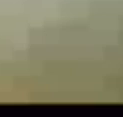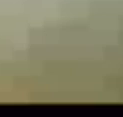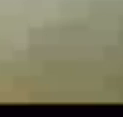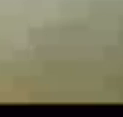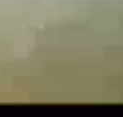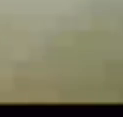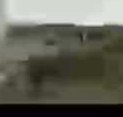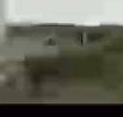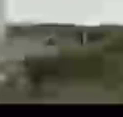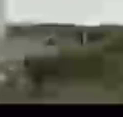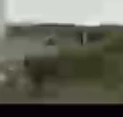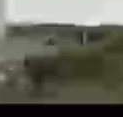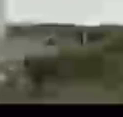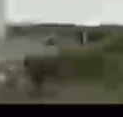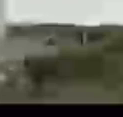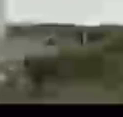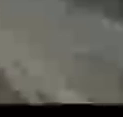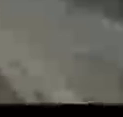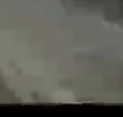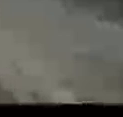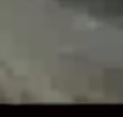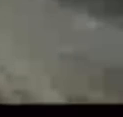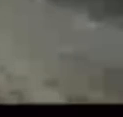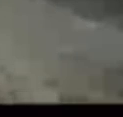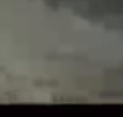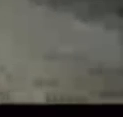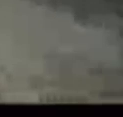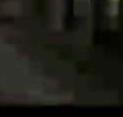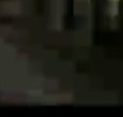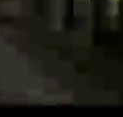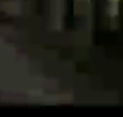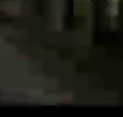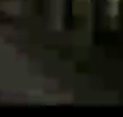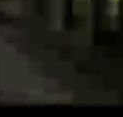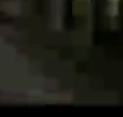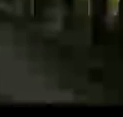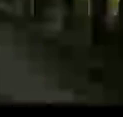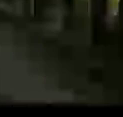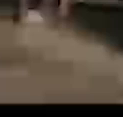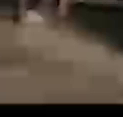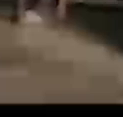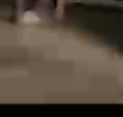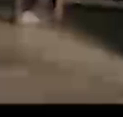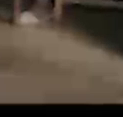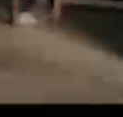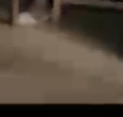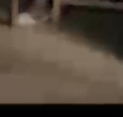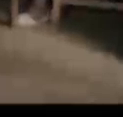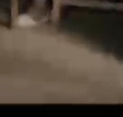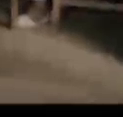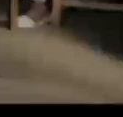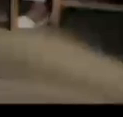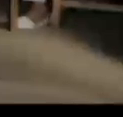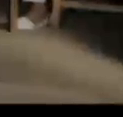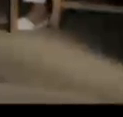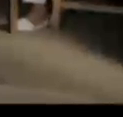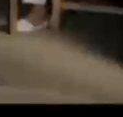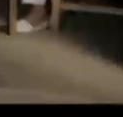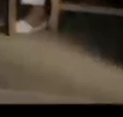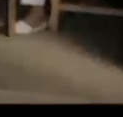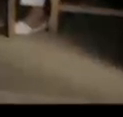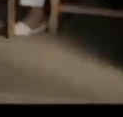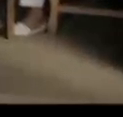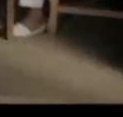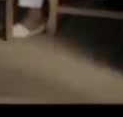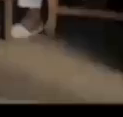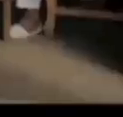sentido. Una revolución verdadera se hace para siempre y vive para siempre. Yo solo estoy de paso. El